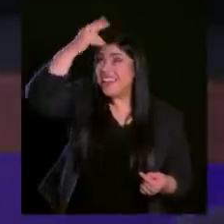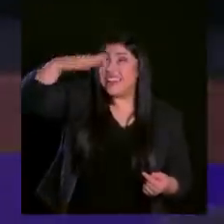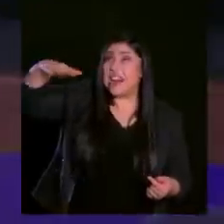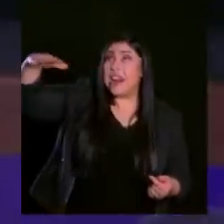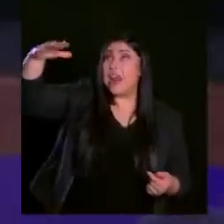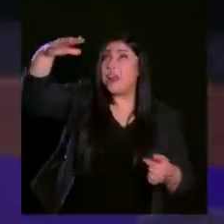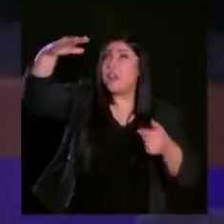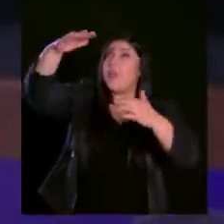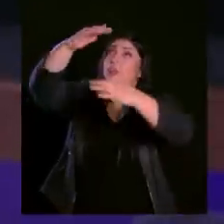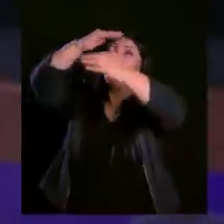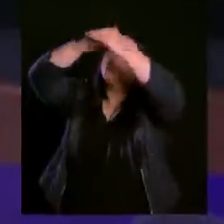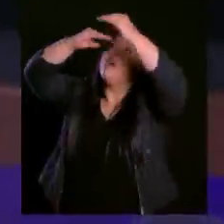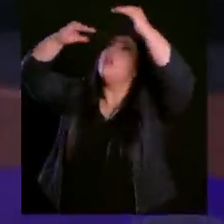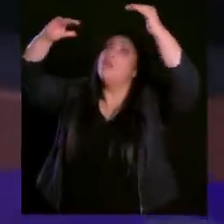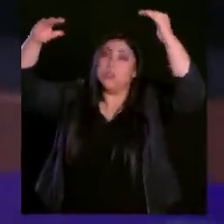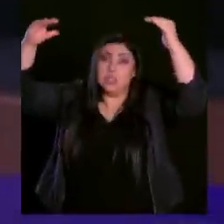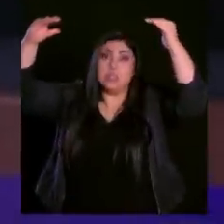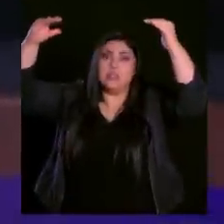pasaría